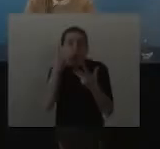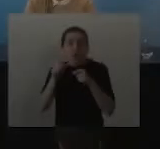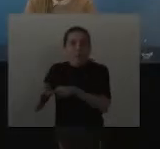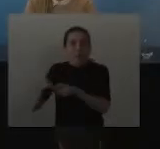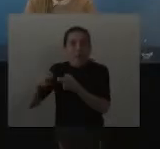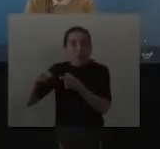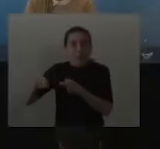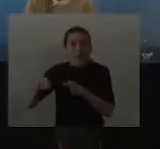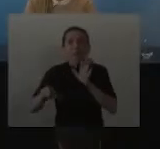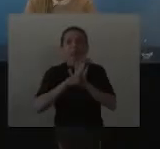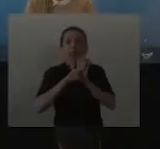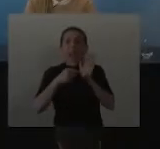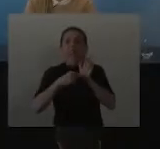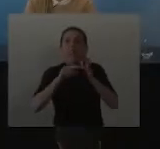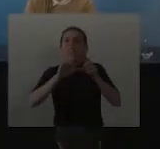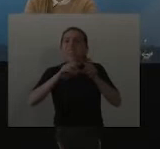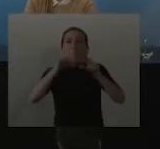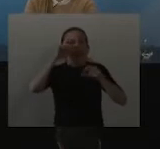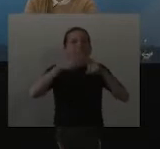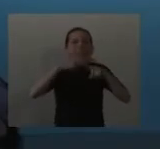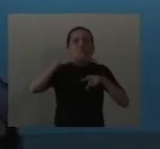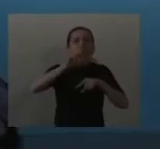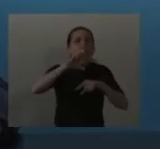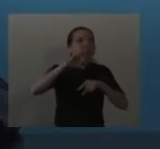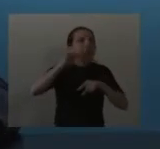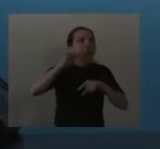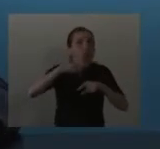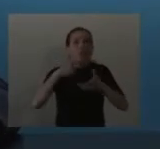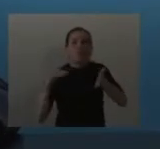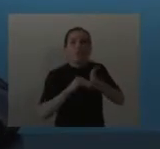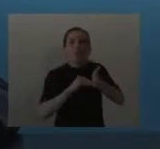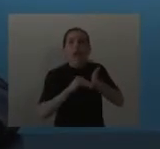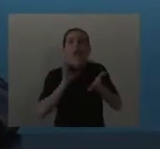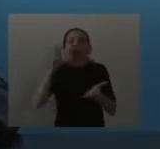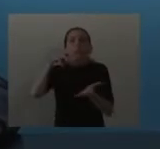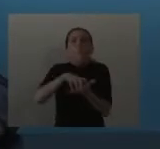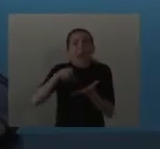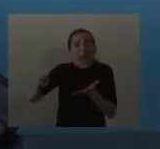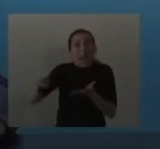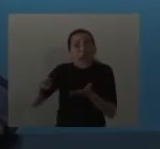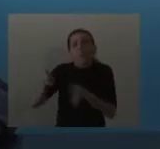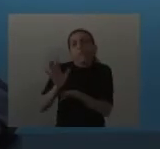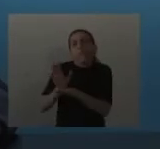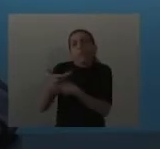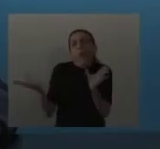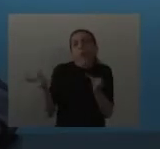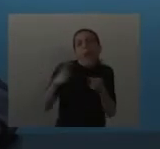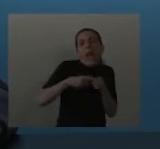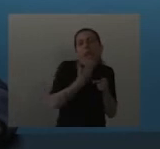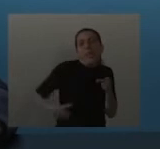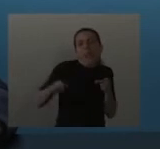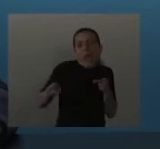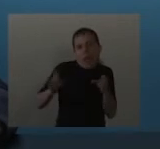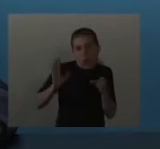recuperadas de los últimos 20 años, que no solo hay que intervenir, sino que el Estado tiene que pedir la quiebra y una